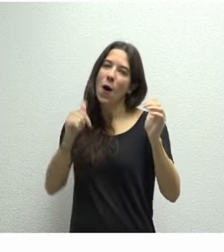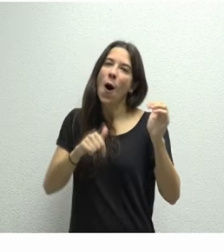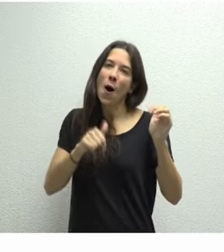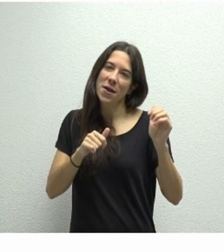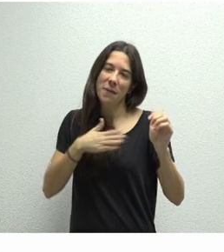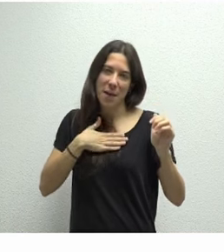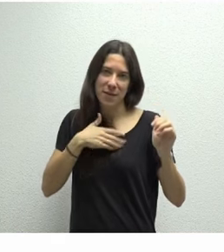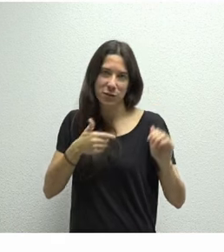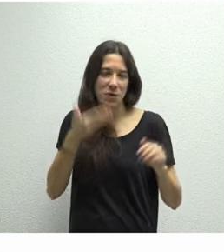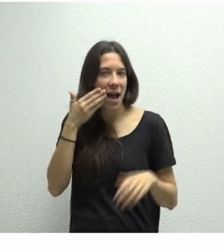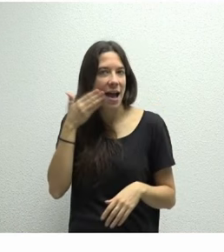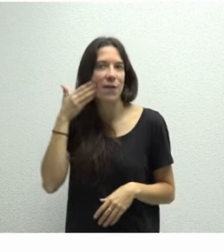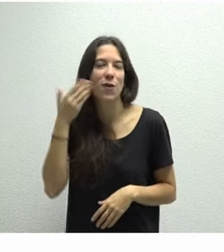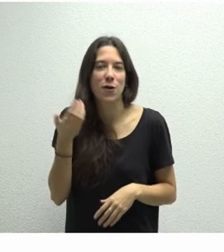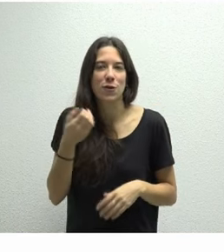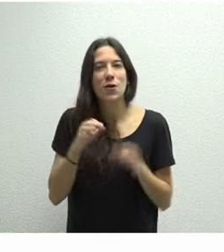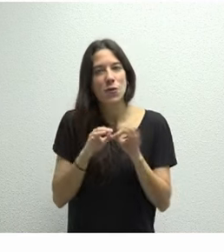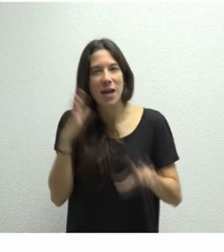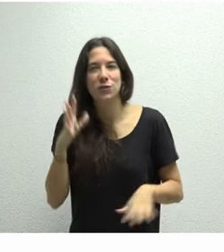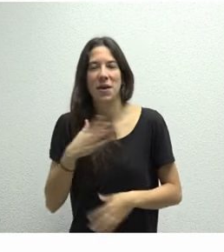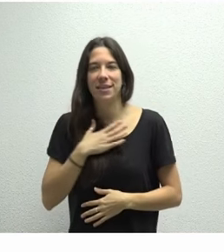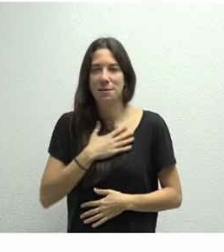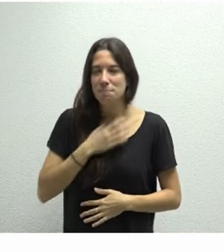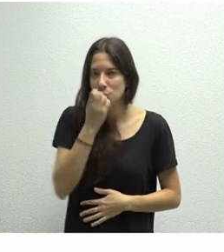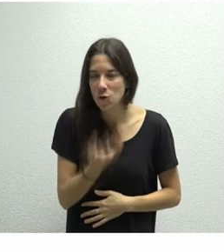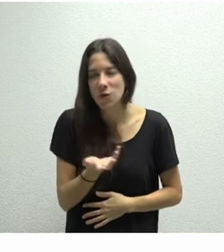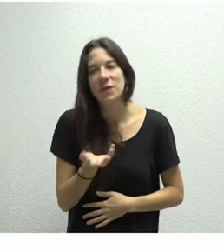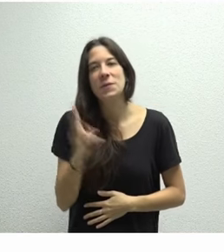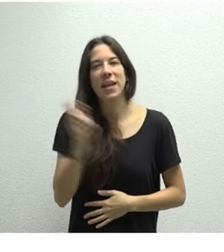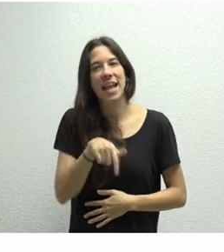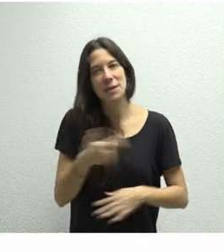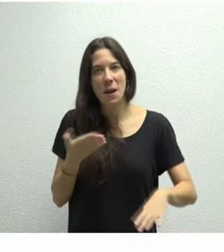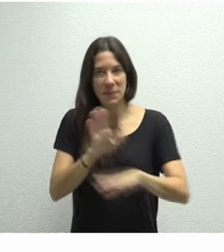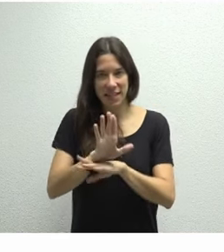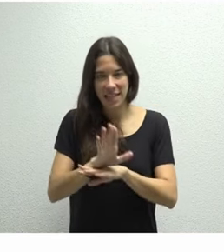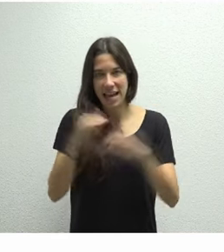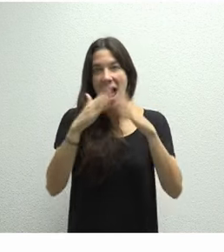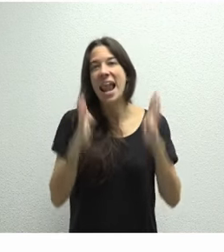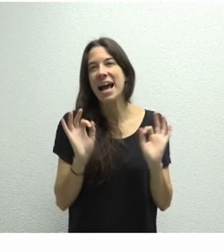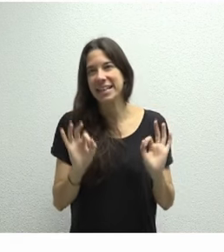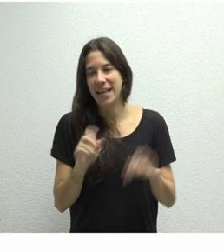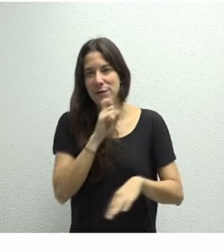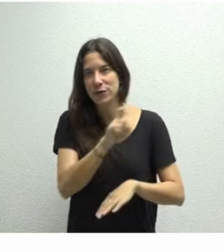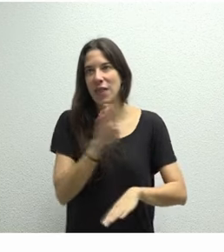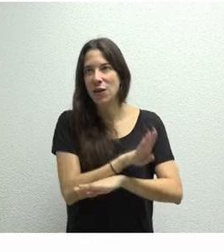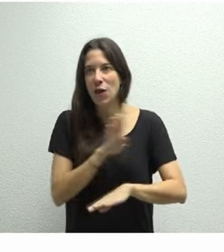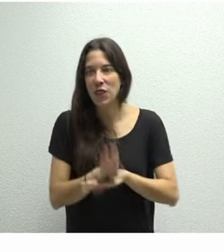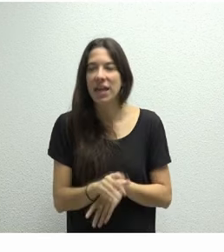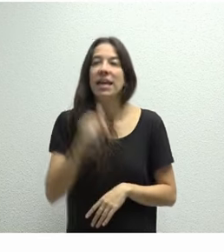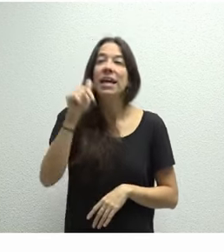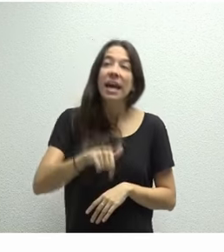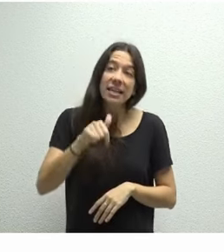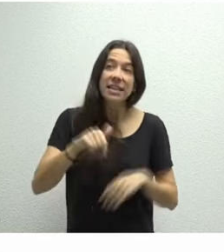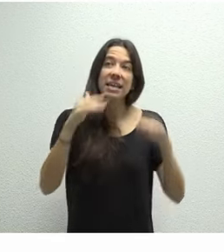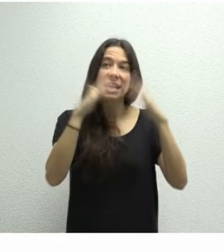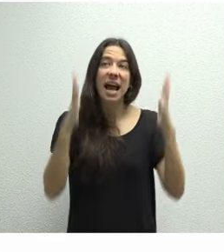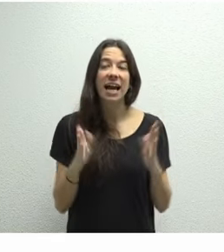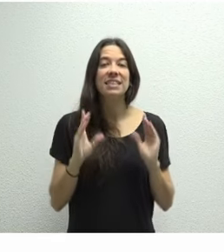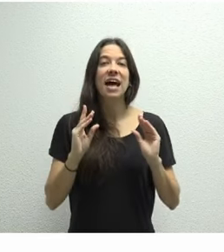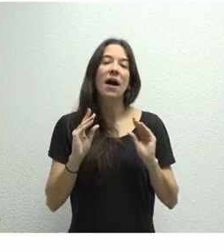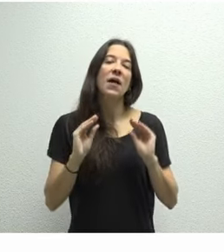suerte deciros solamente esta es esta quiere y es la casa de la discapacidad es vuestra